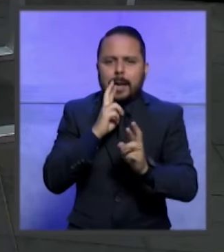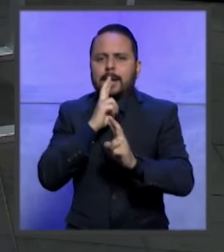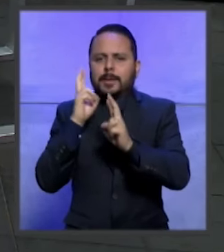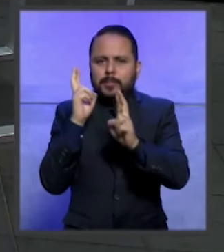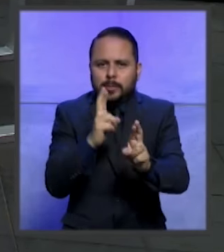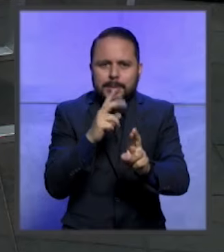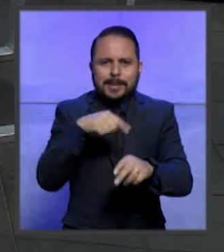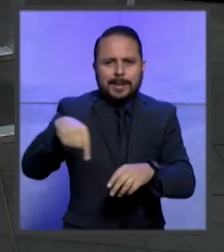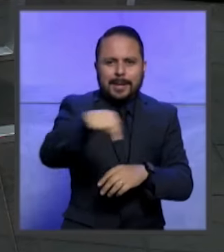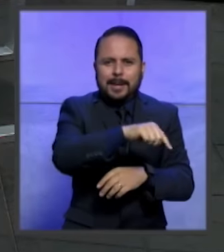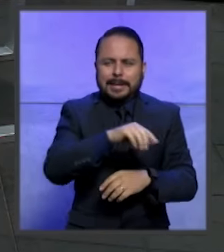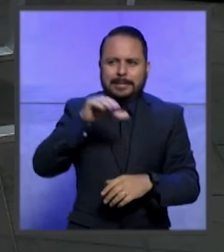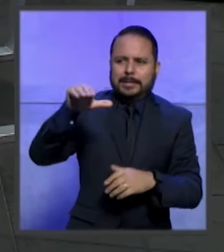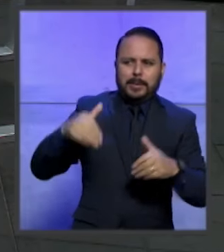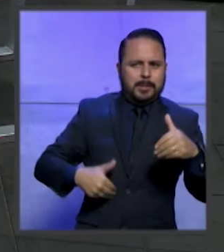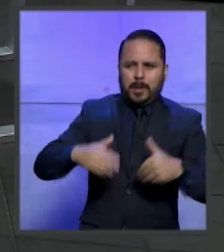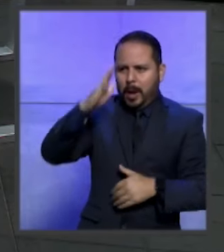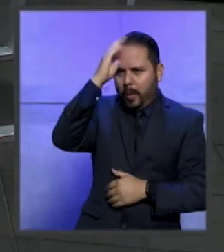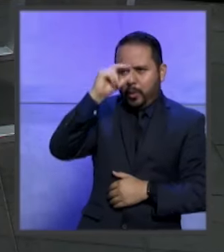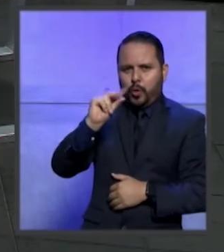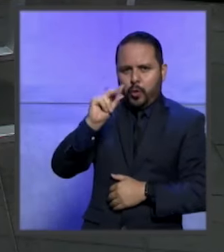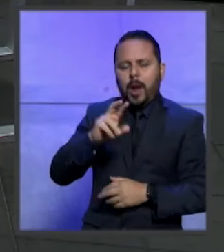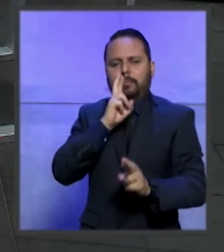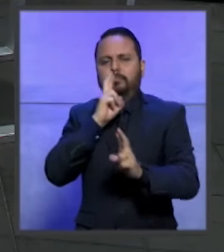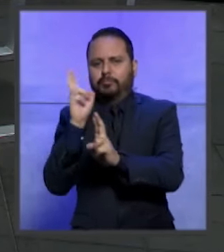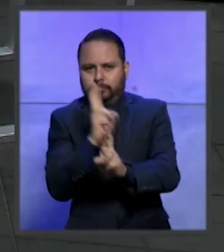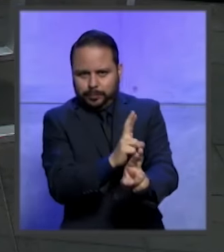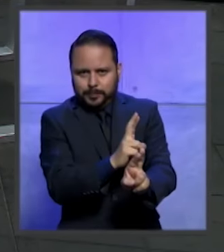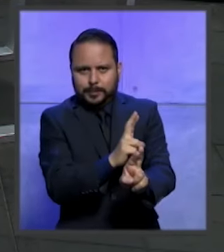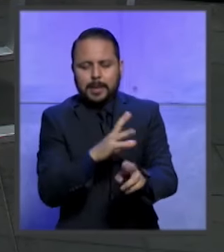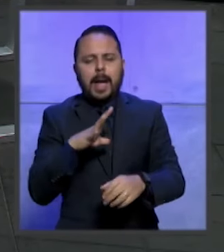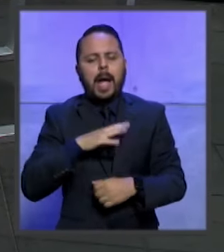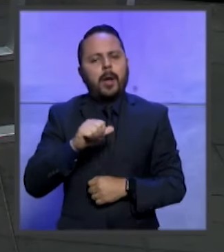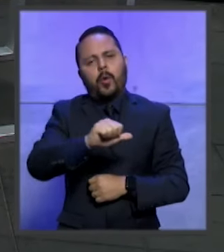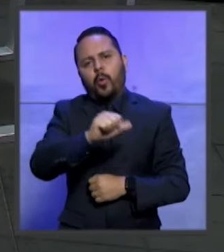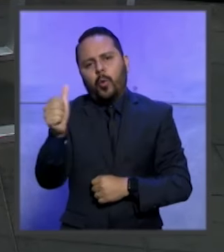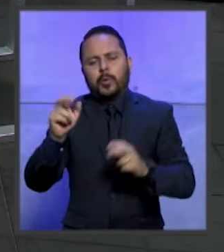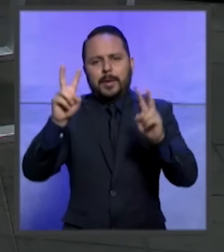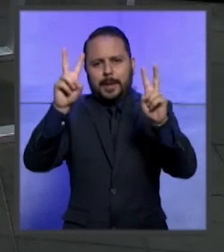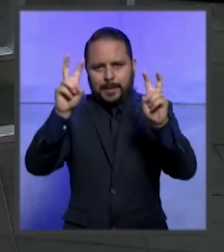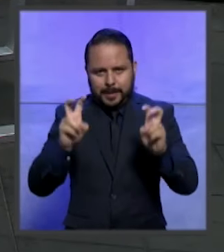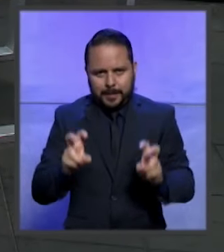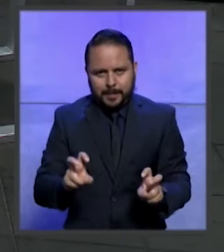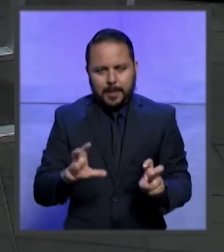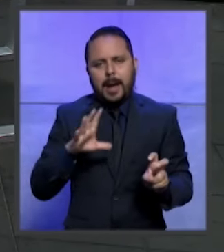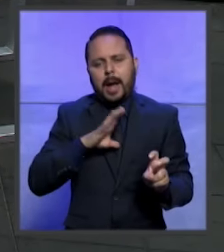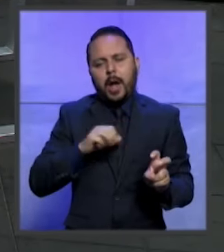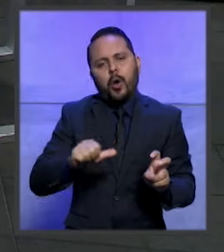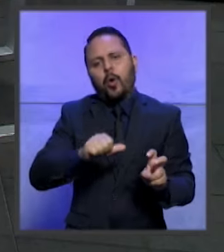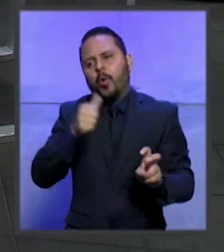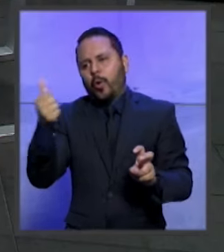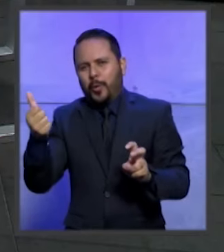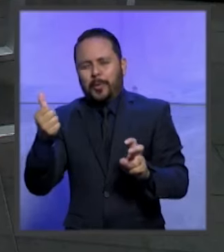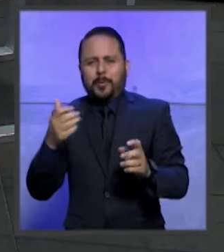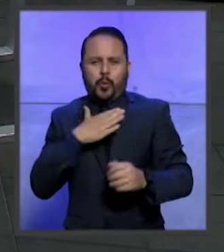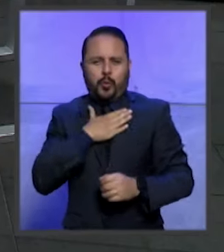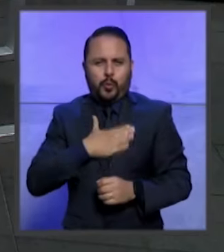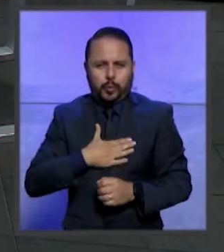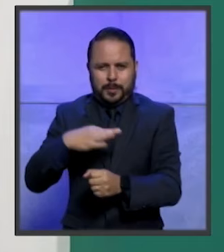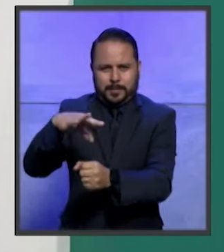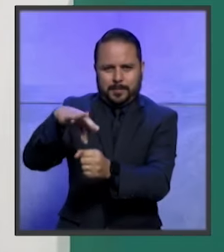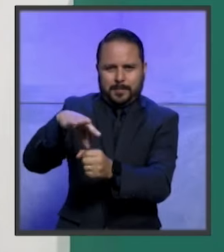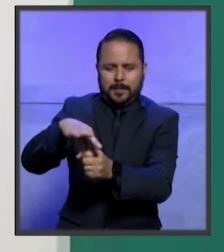medios de impugnación Pero por otra parte están los temas eh eh que se encuentran al lado de la de la justicia